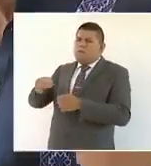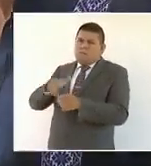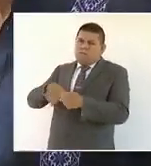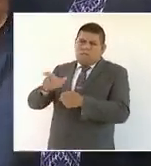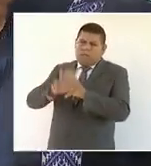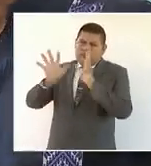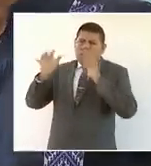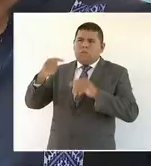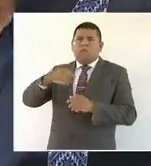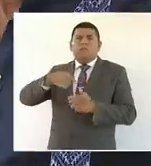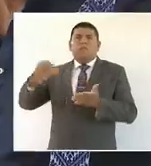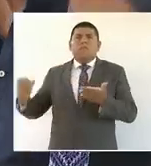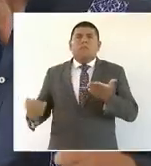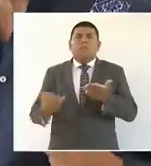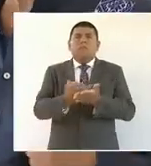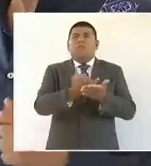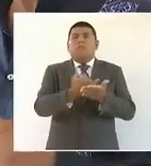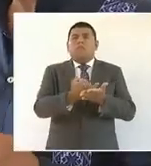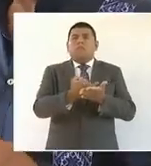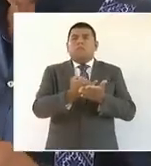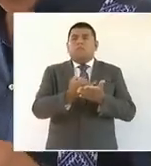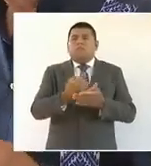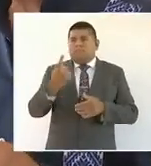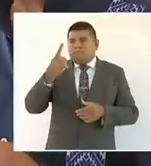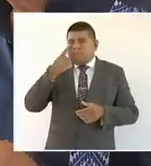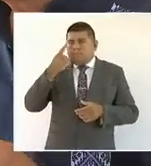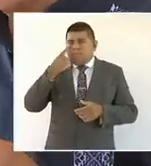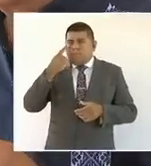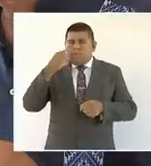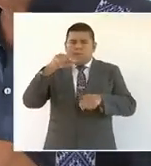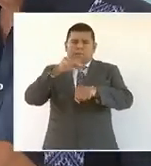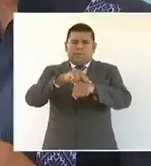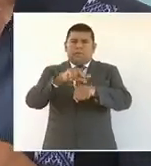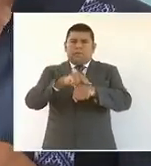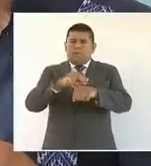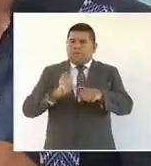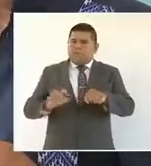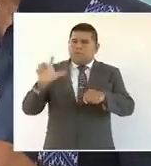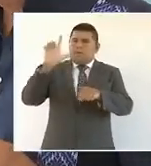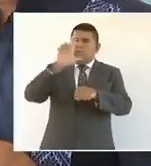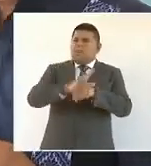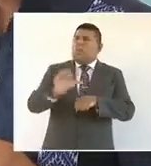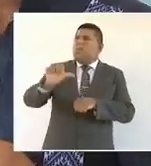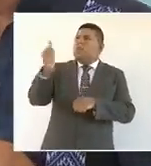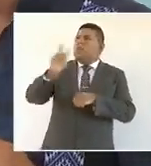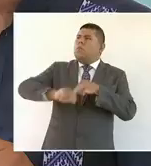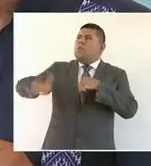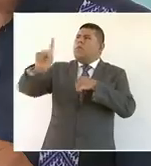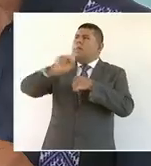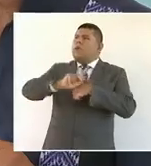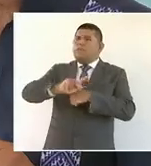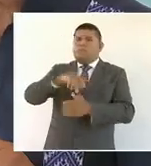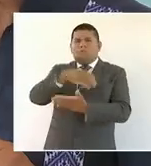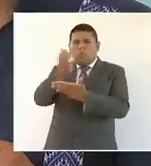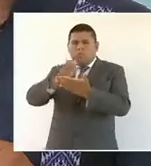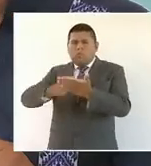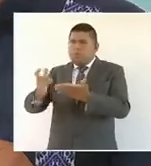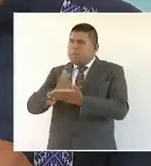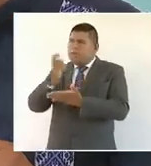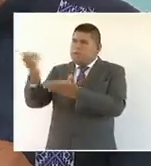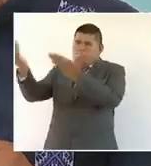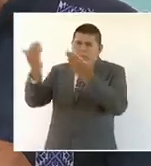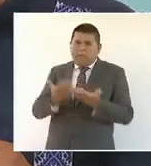Yo tomé la decisión de que contratáramos médicos especialistas del extranjero. Iban a venir médicos